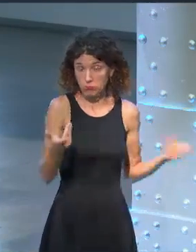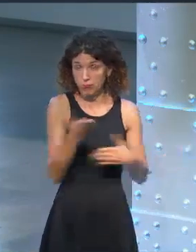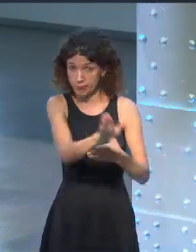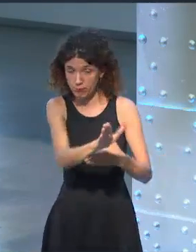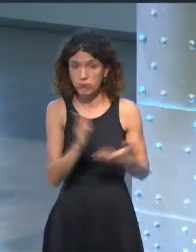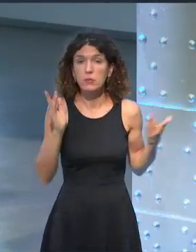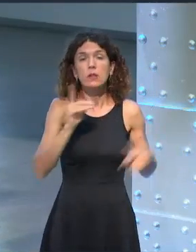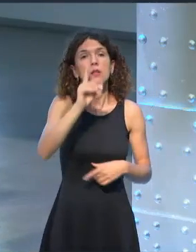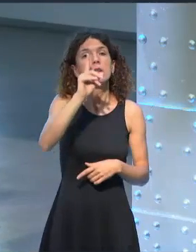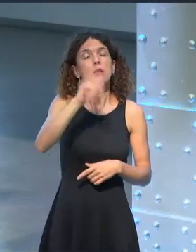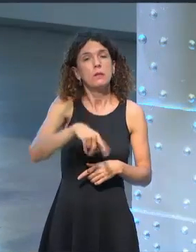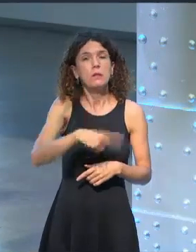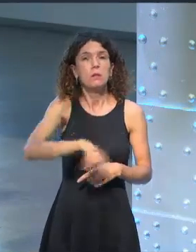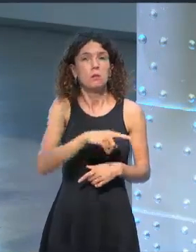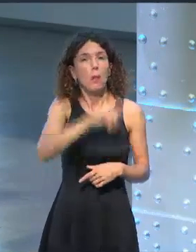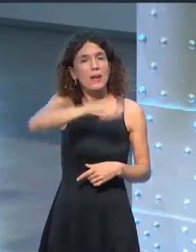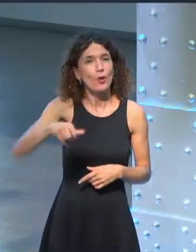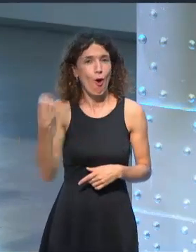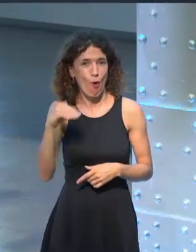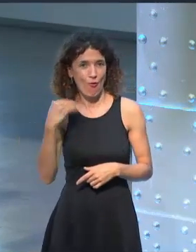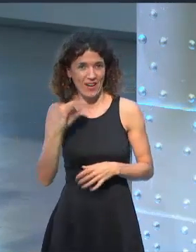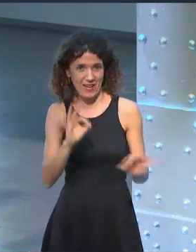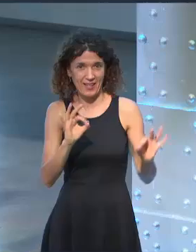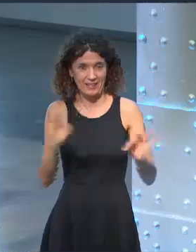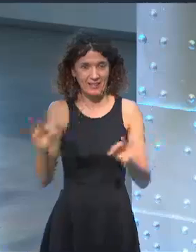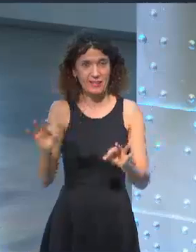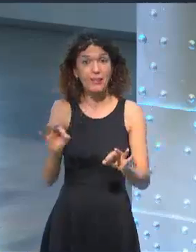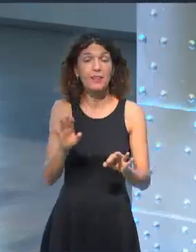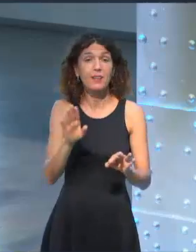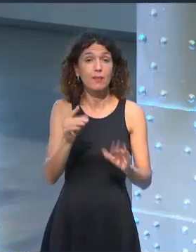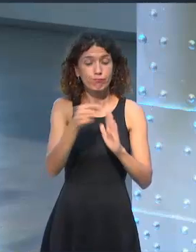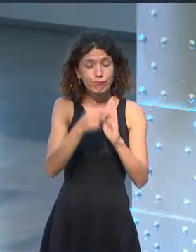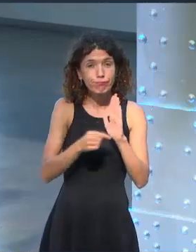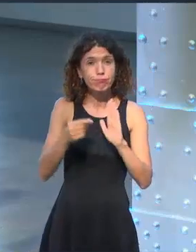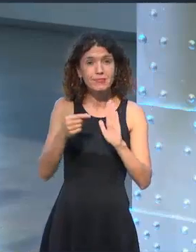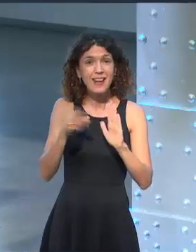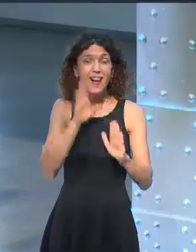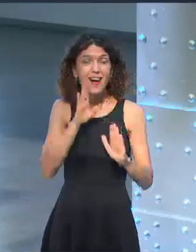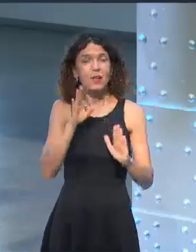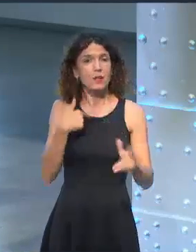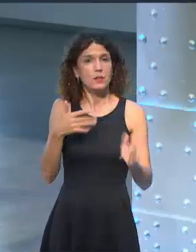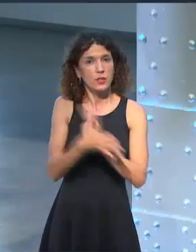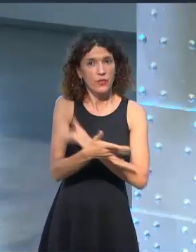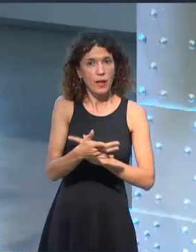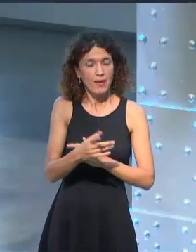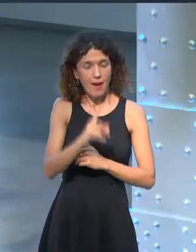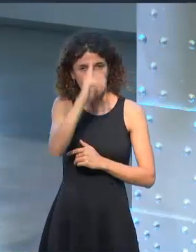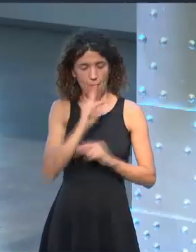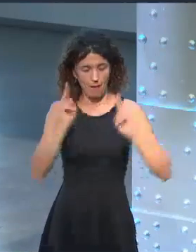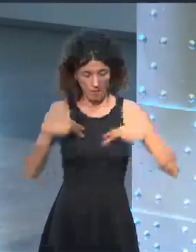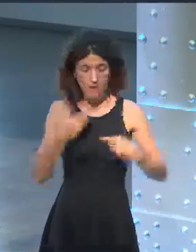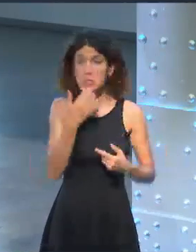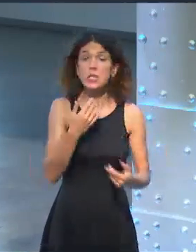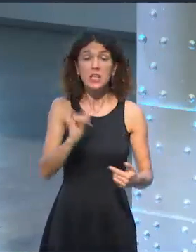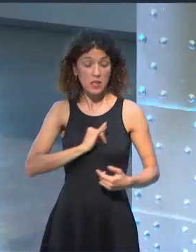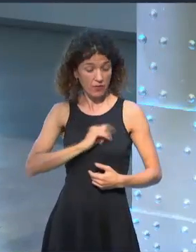resaltarlo. Esto, queramos que no, son personas jóvenes y todo este tipo de aspectos definen también la identidad propia que ellos tienen, y si no se identifican